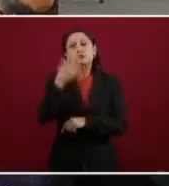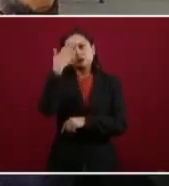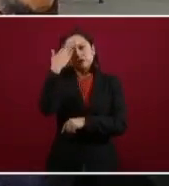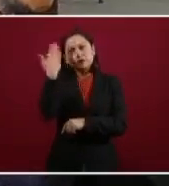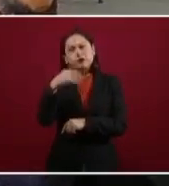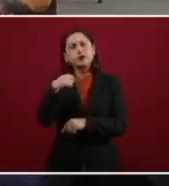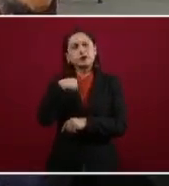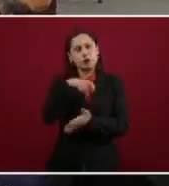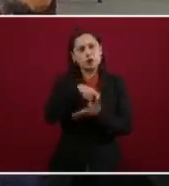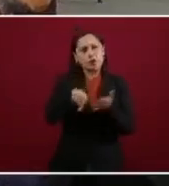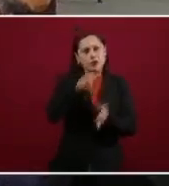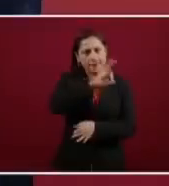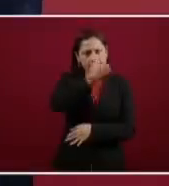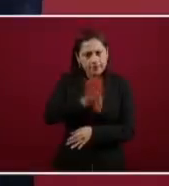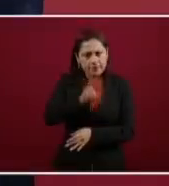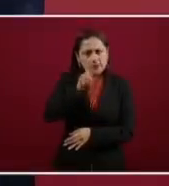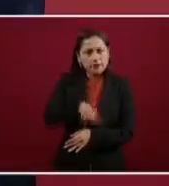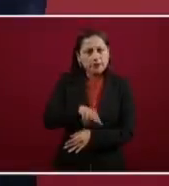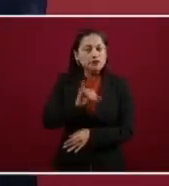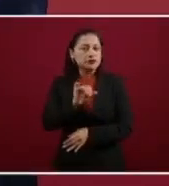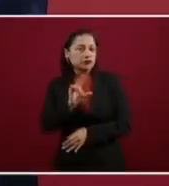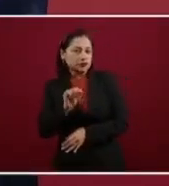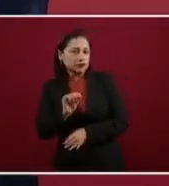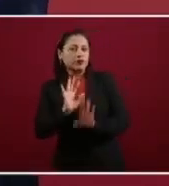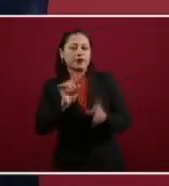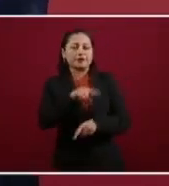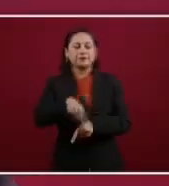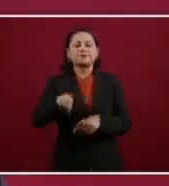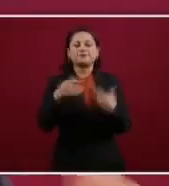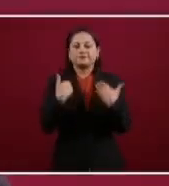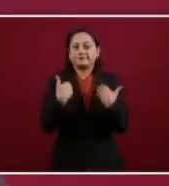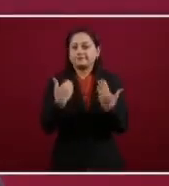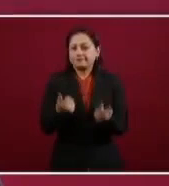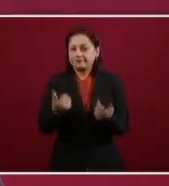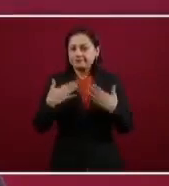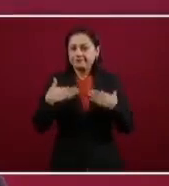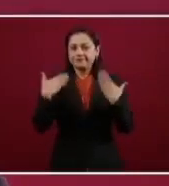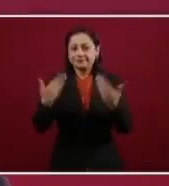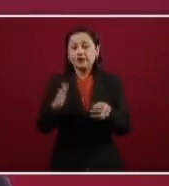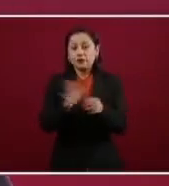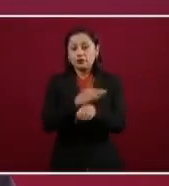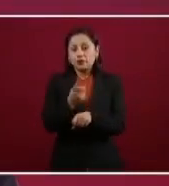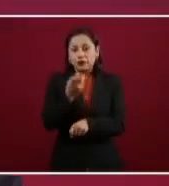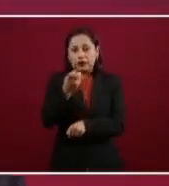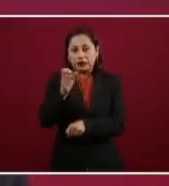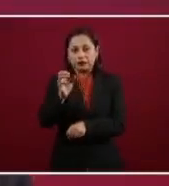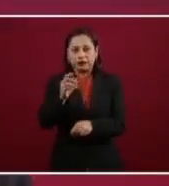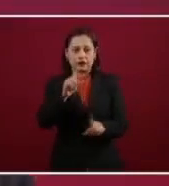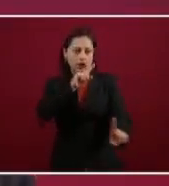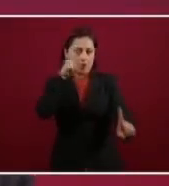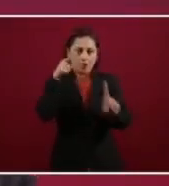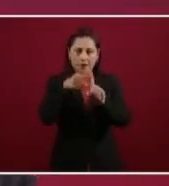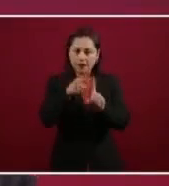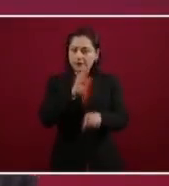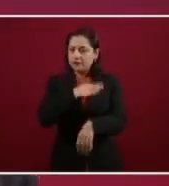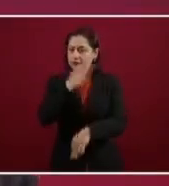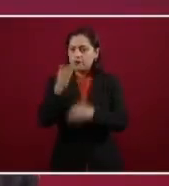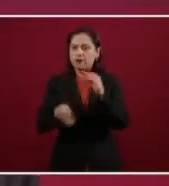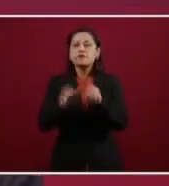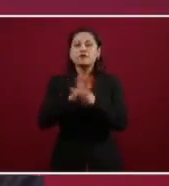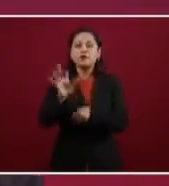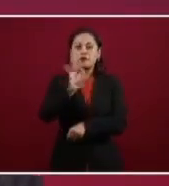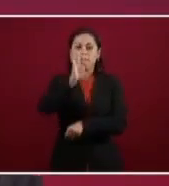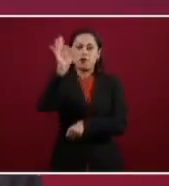comprando una verdadera oferta o como dicen una ganga porque eso es lo que hay que ir a buscar y para eso hay que prepararse en